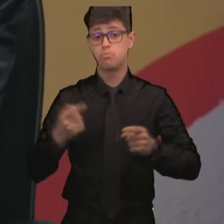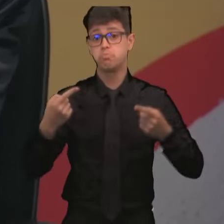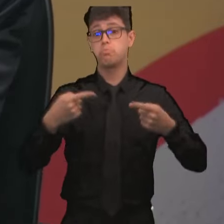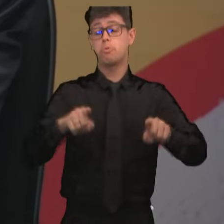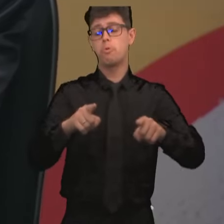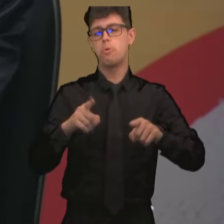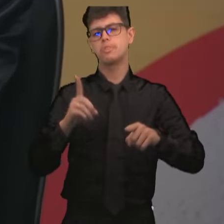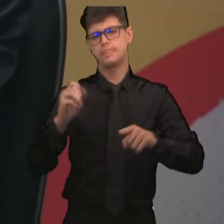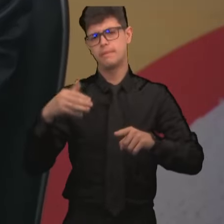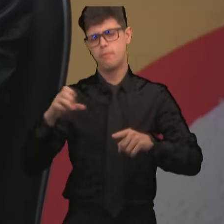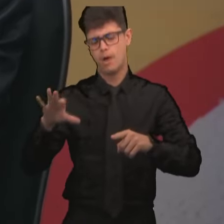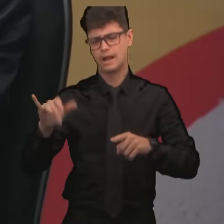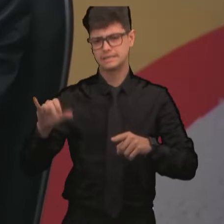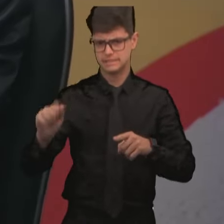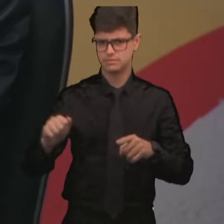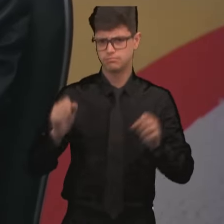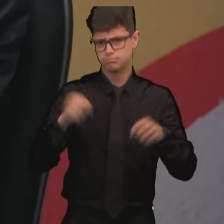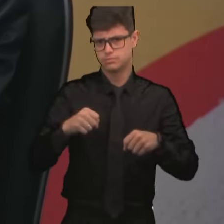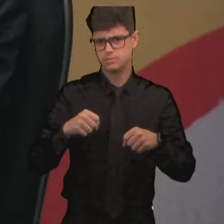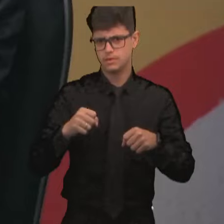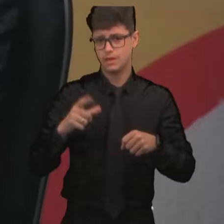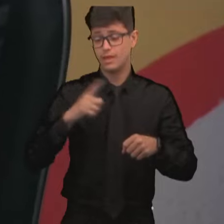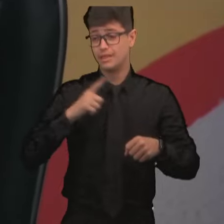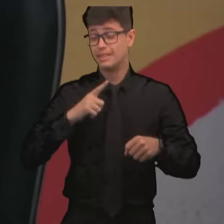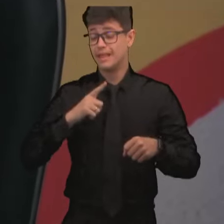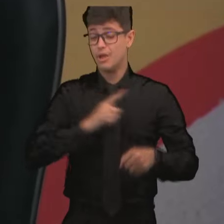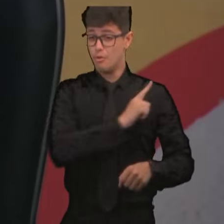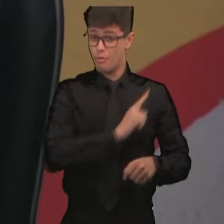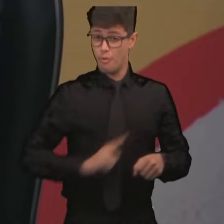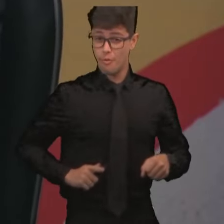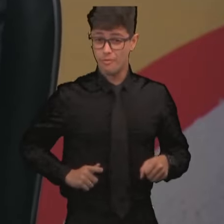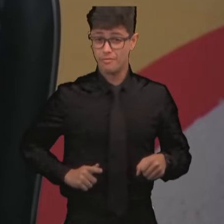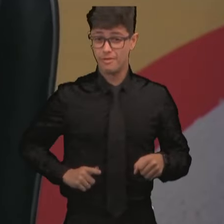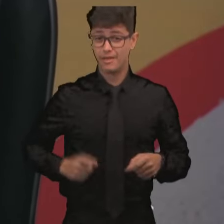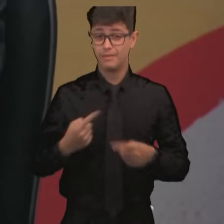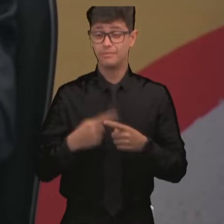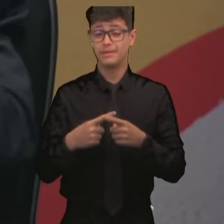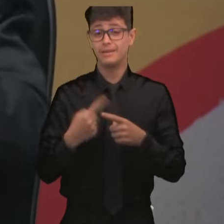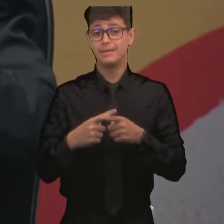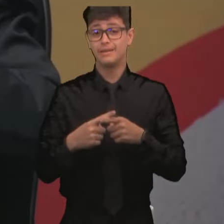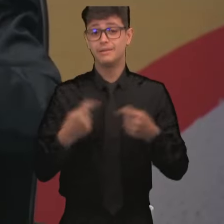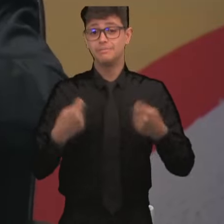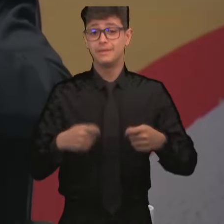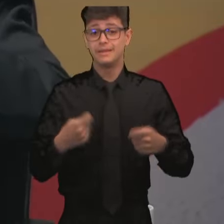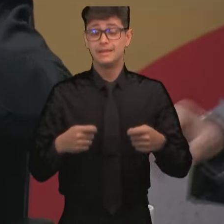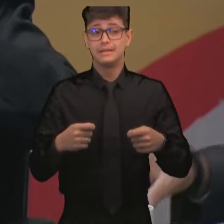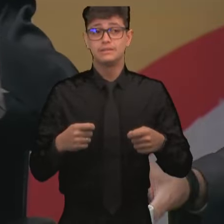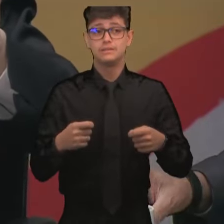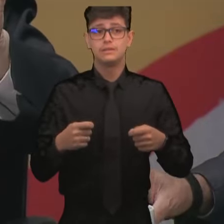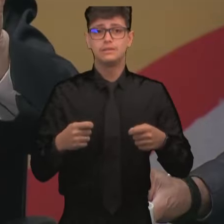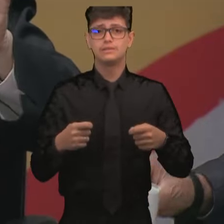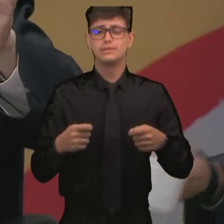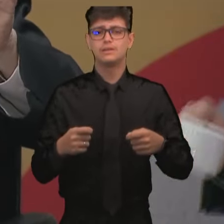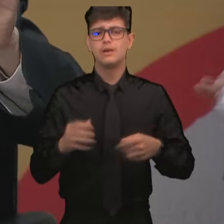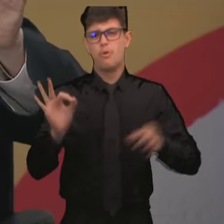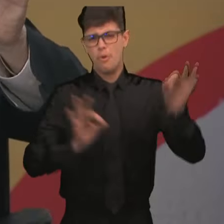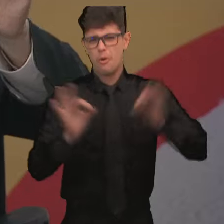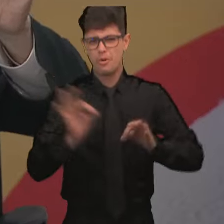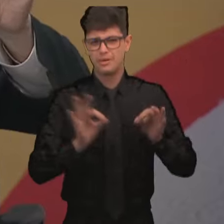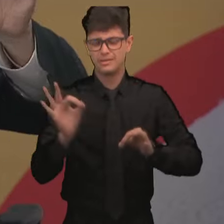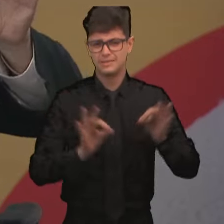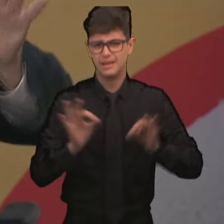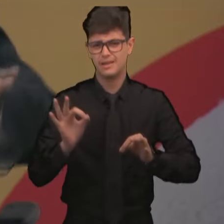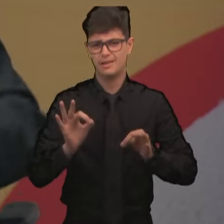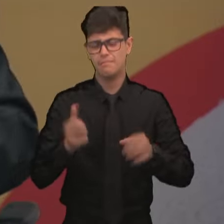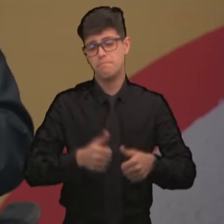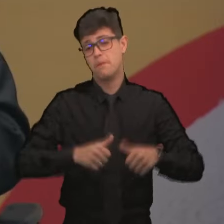contra la democracia, y una regulamentación sobre la gobernanza para que haya inteligibilidad,